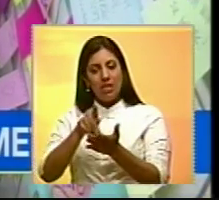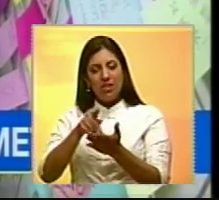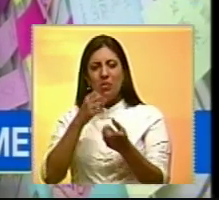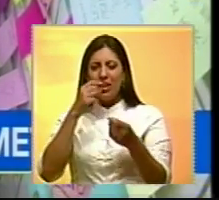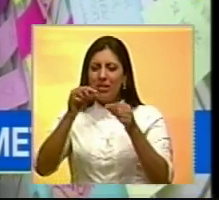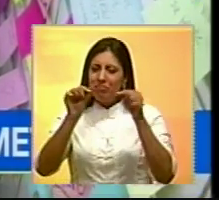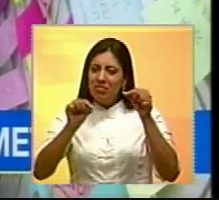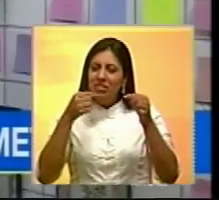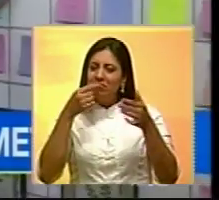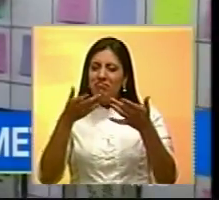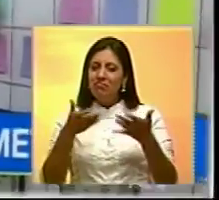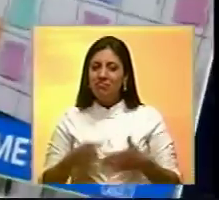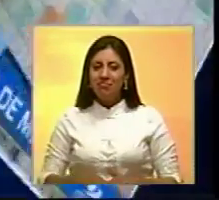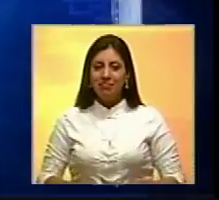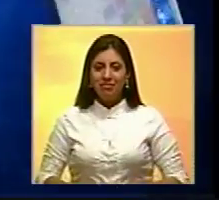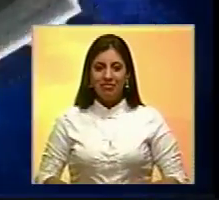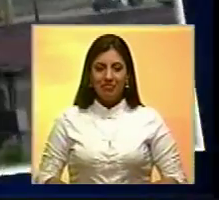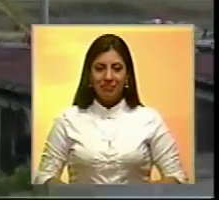esos papelitos.